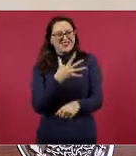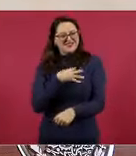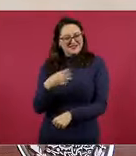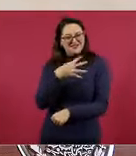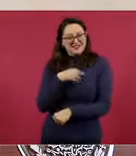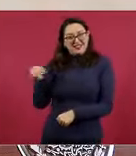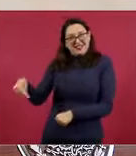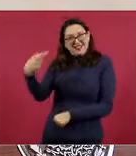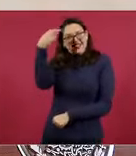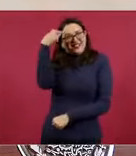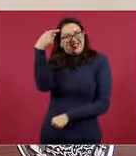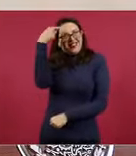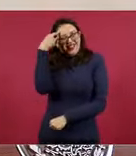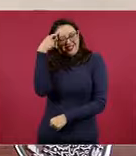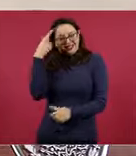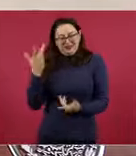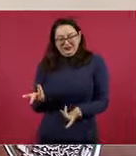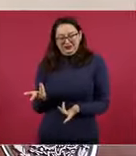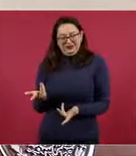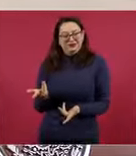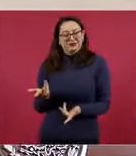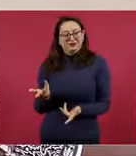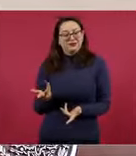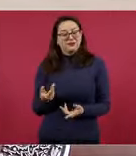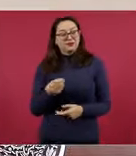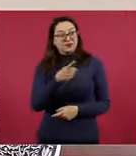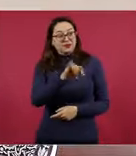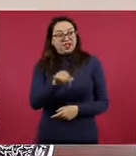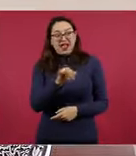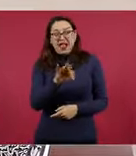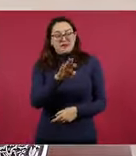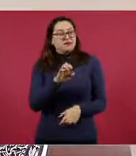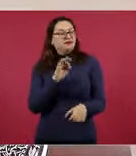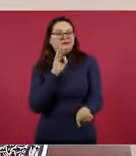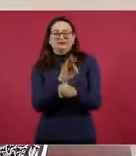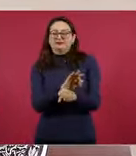su ídolo era Jaime.